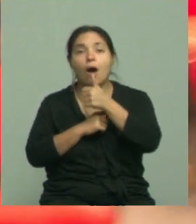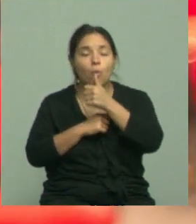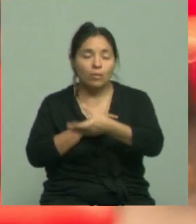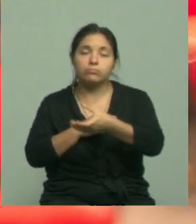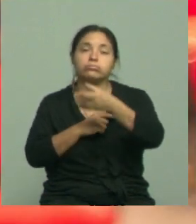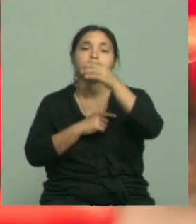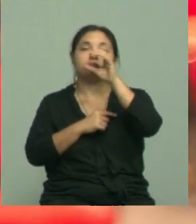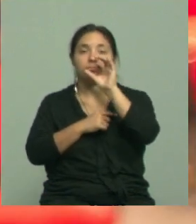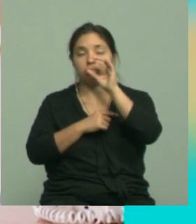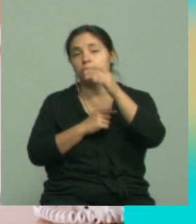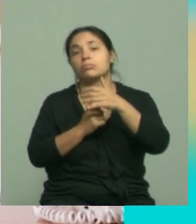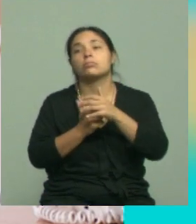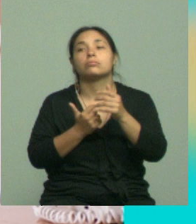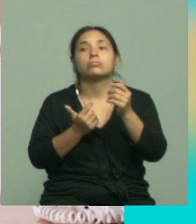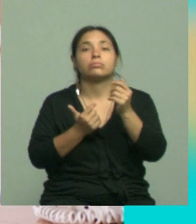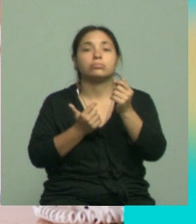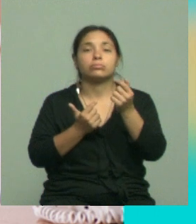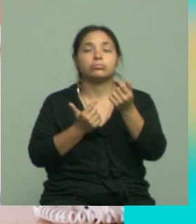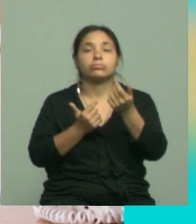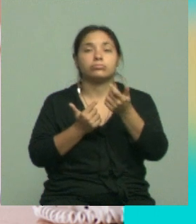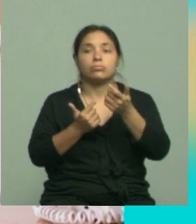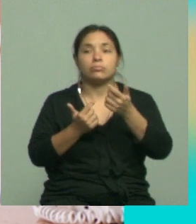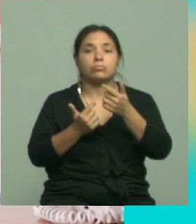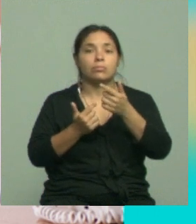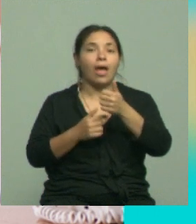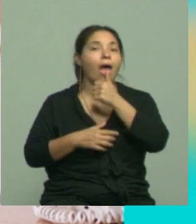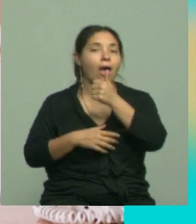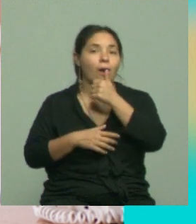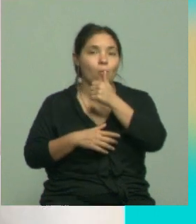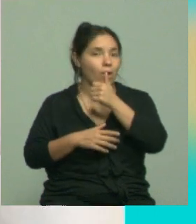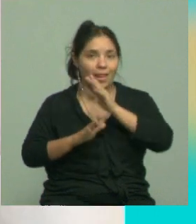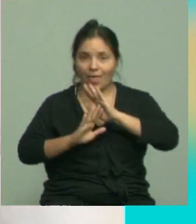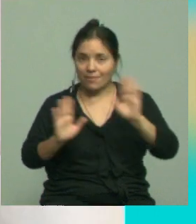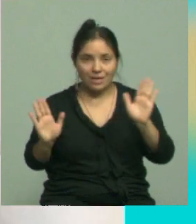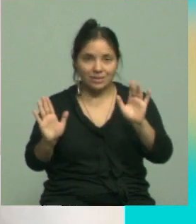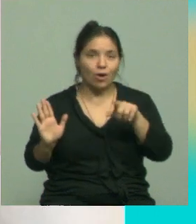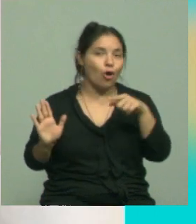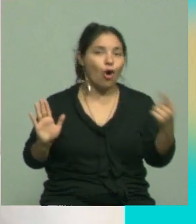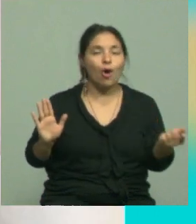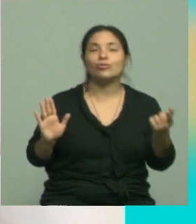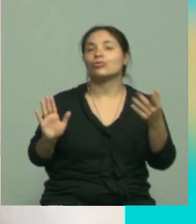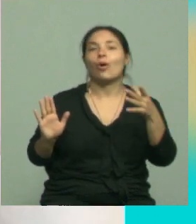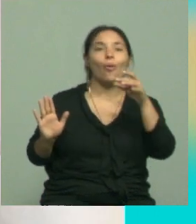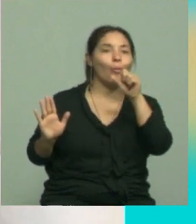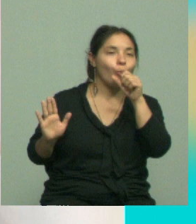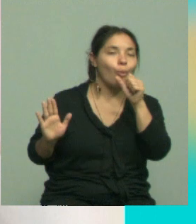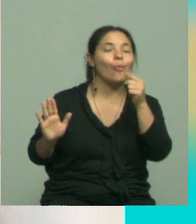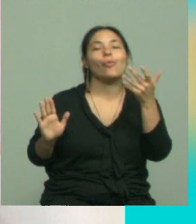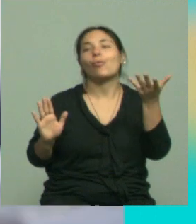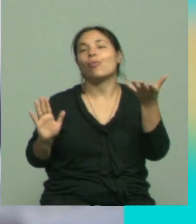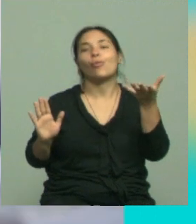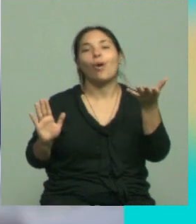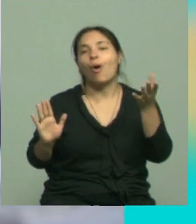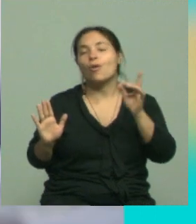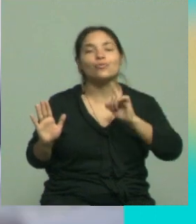agua, tomando agua. Y cuando digo agua es agua, no es café, no es mate.